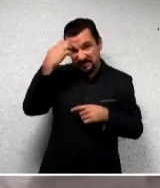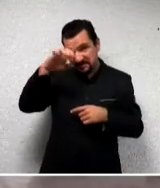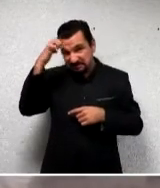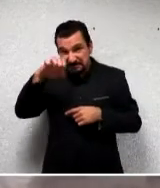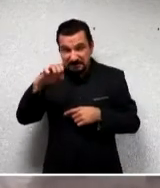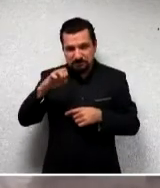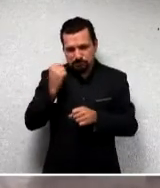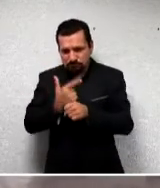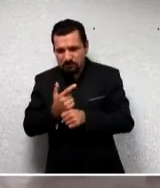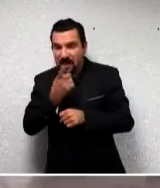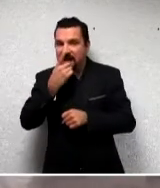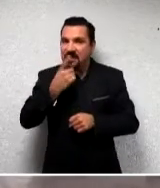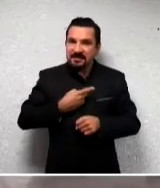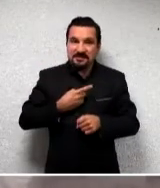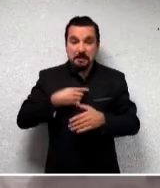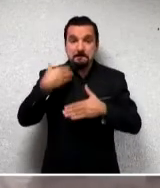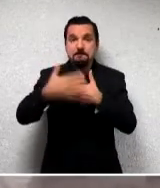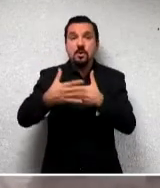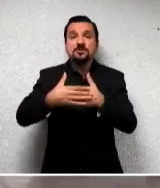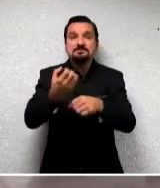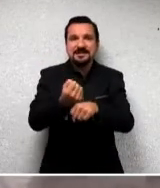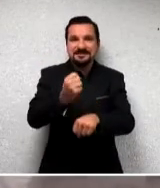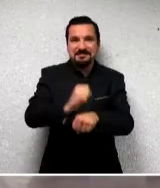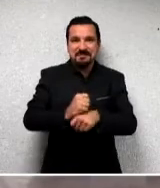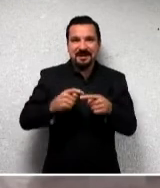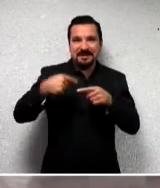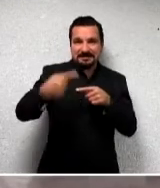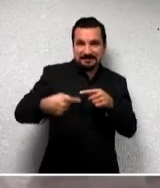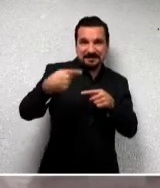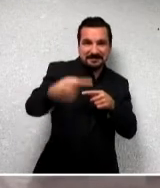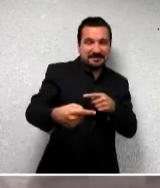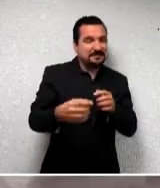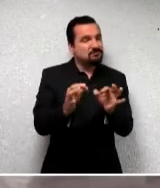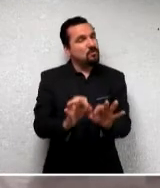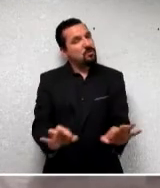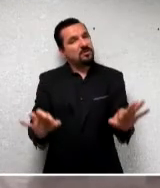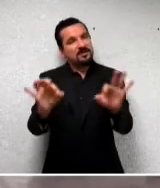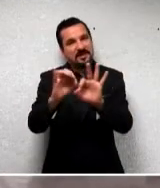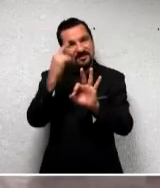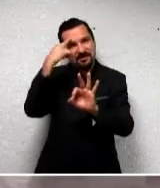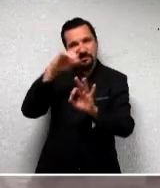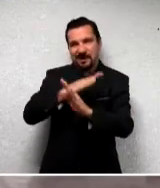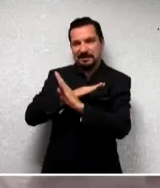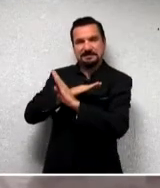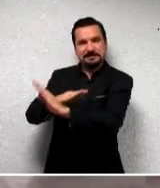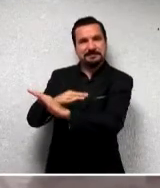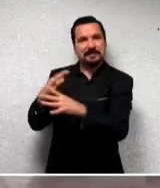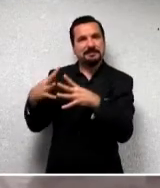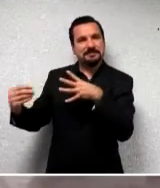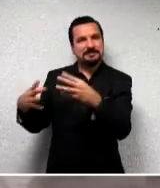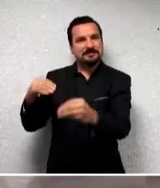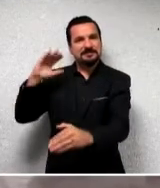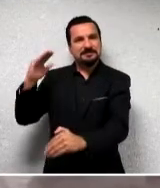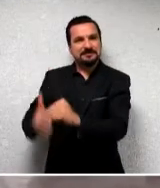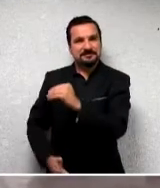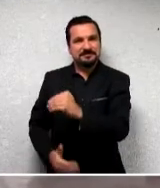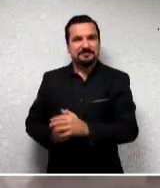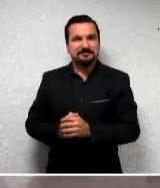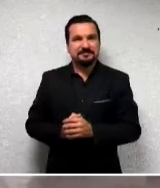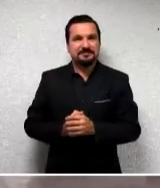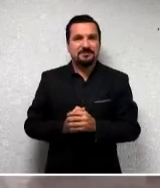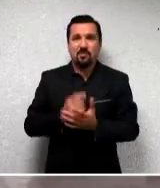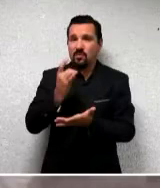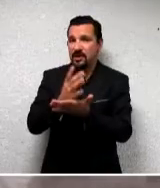que las siguientes semanas son claves para contener esta pandemia y